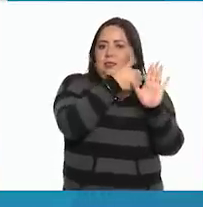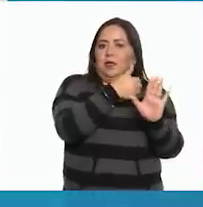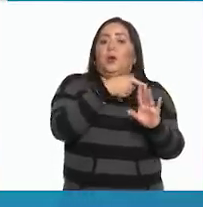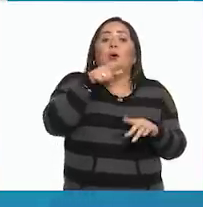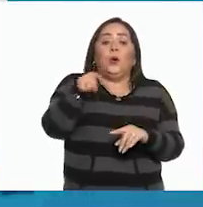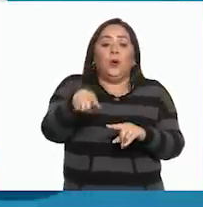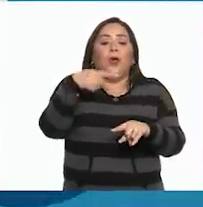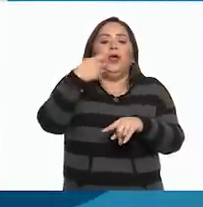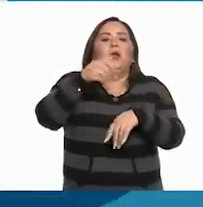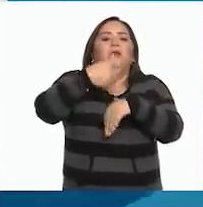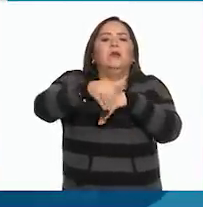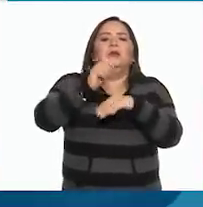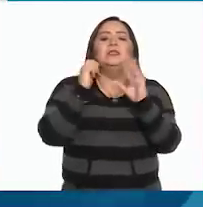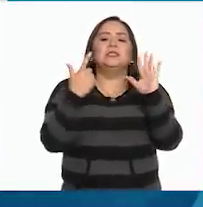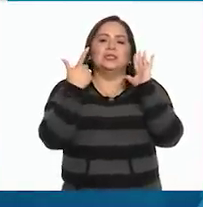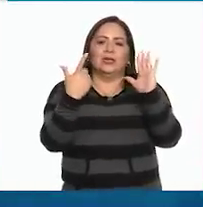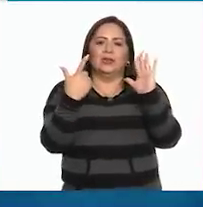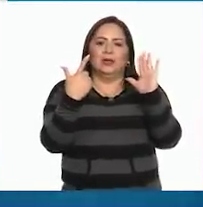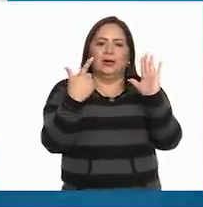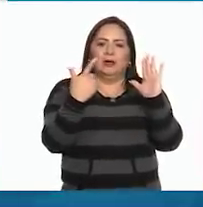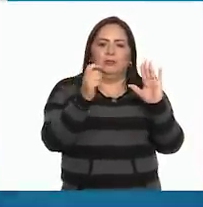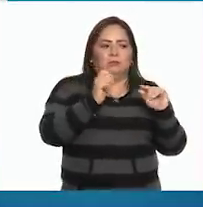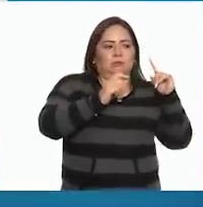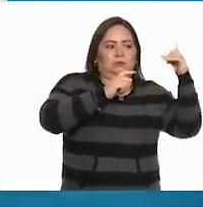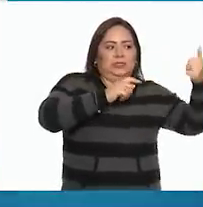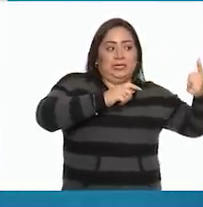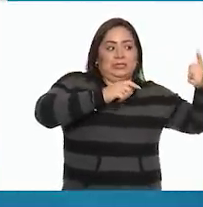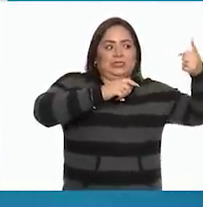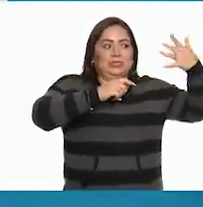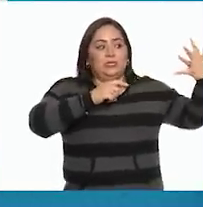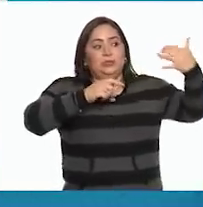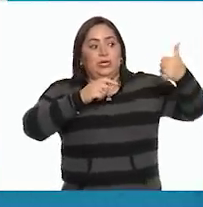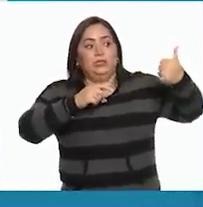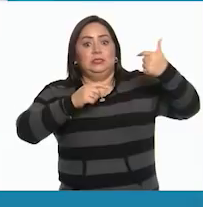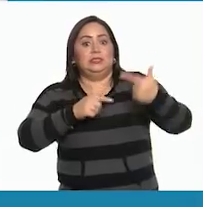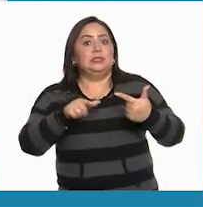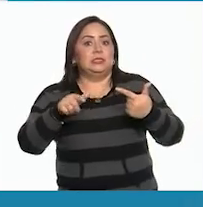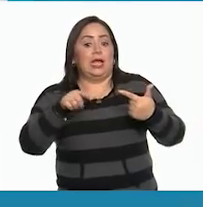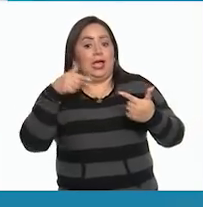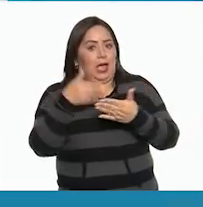Por lo tanto, a esta que tiene 28 círculos, le corresponde ser la figura número 7.